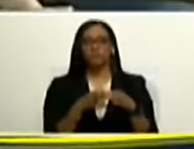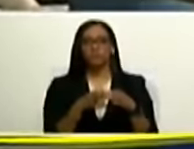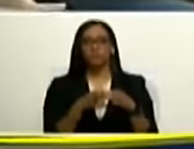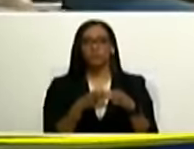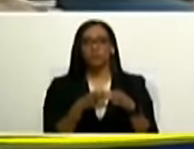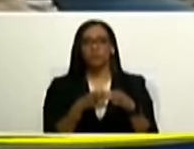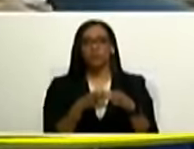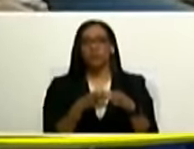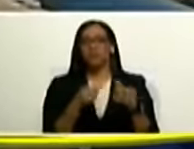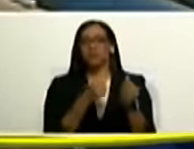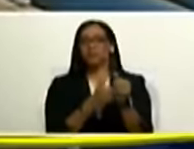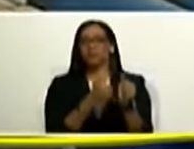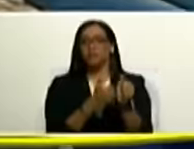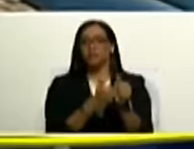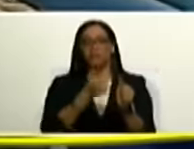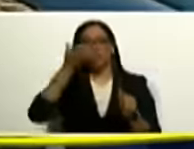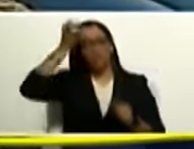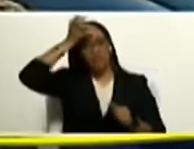virreinato.